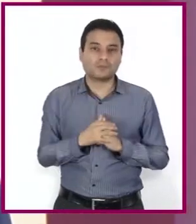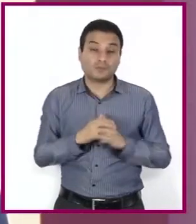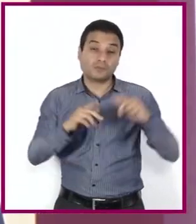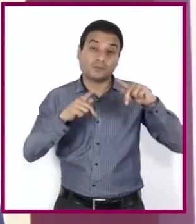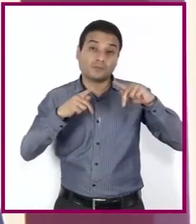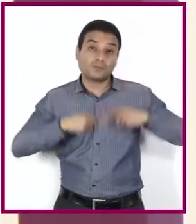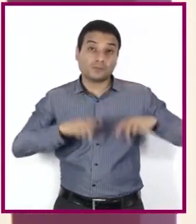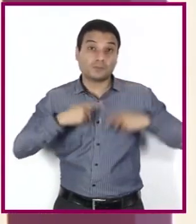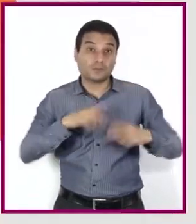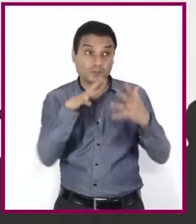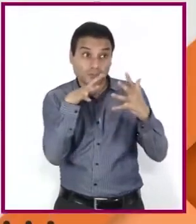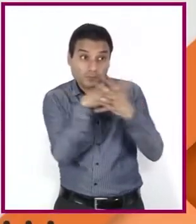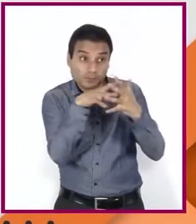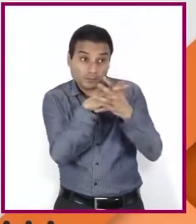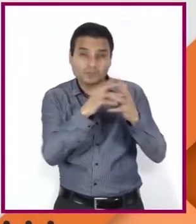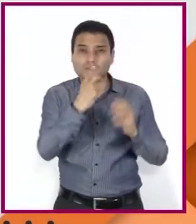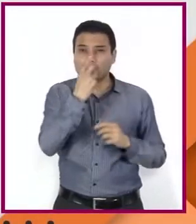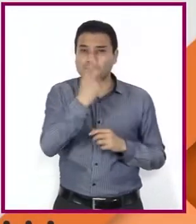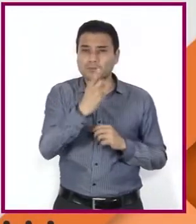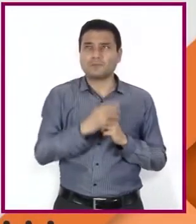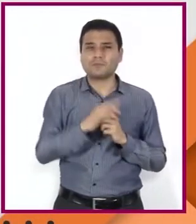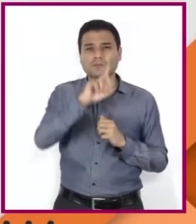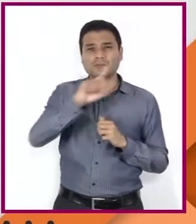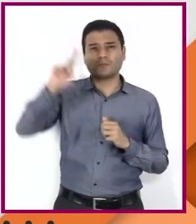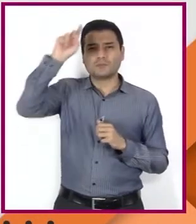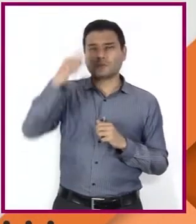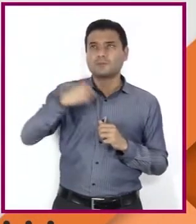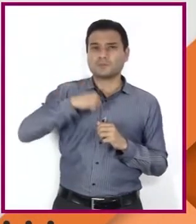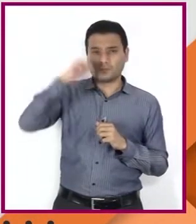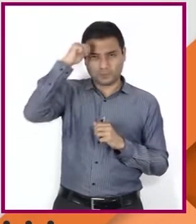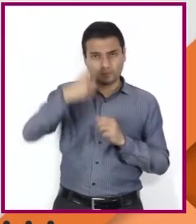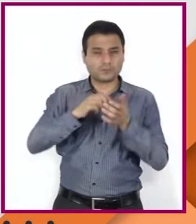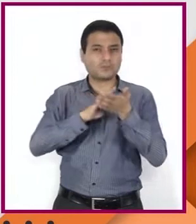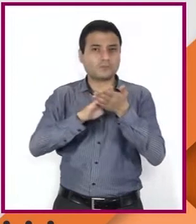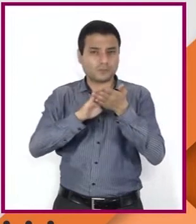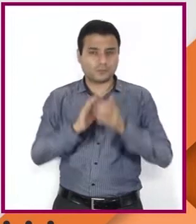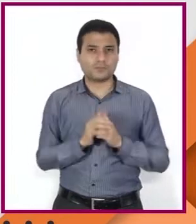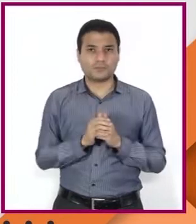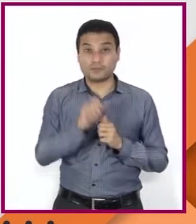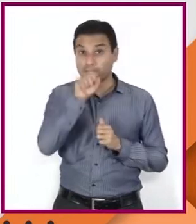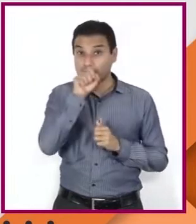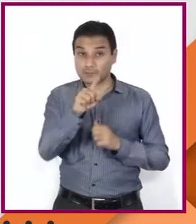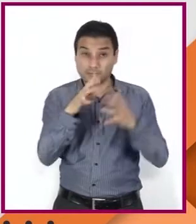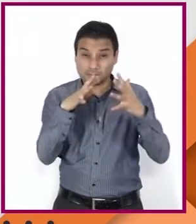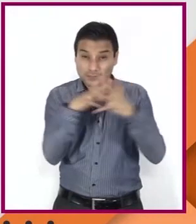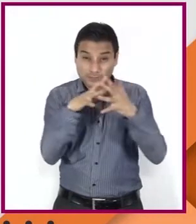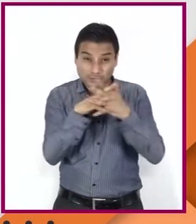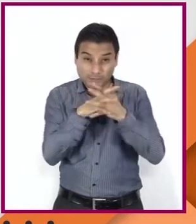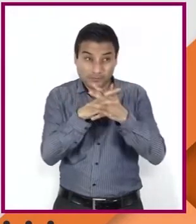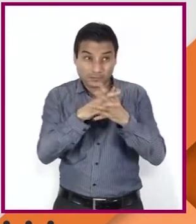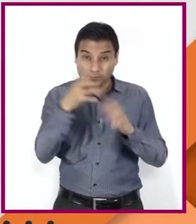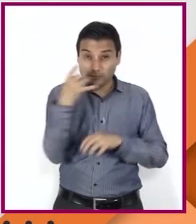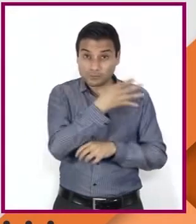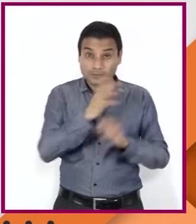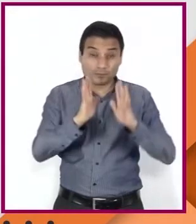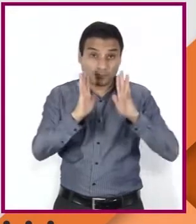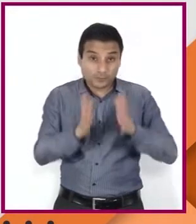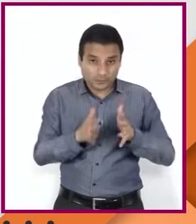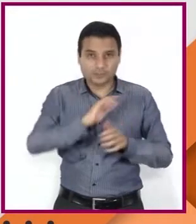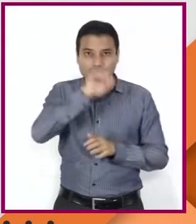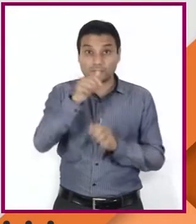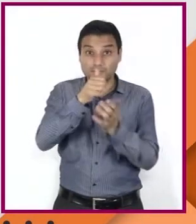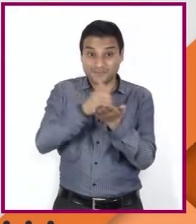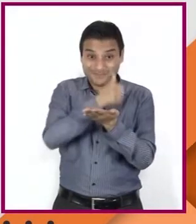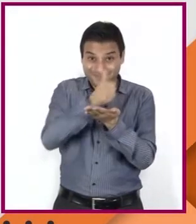les perdonaría sus pecados. Pero no solo eso, una vez que conquistaban las ciudades musulmanas, procedían a convertir